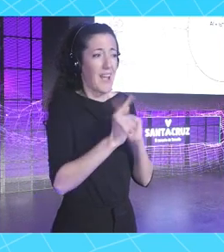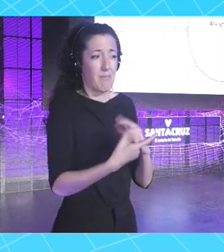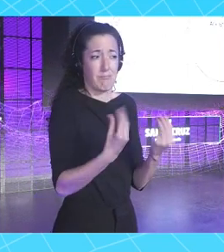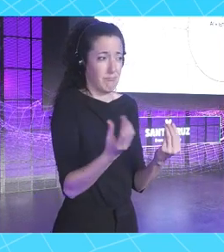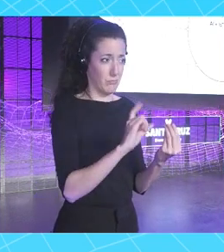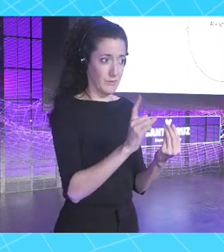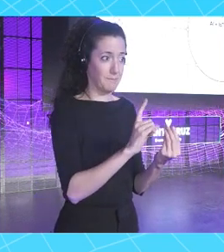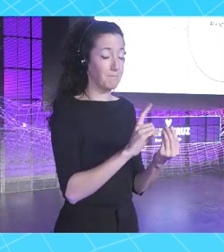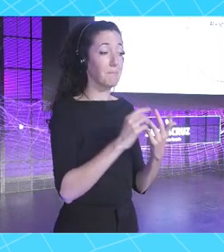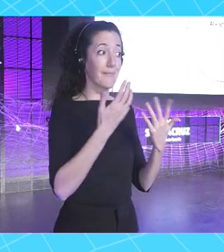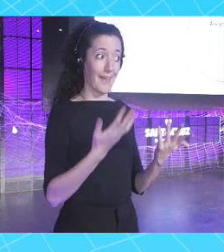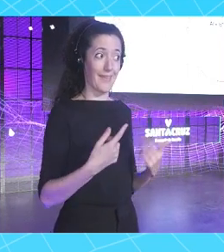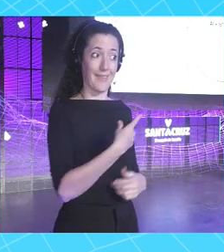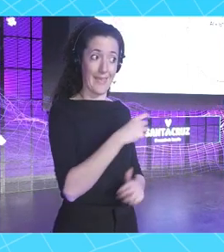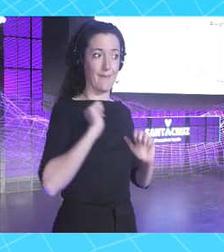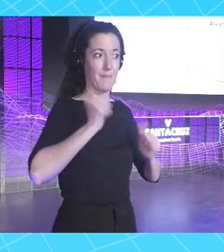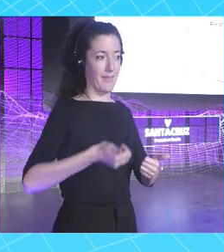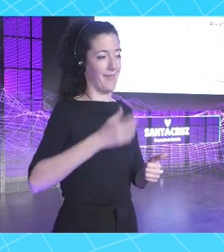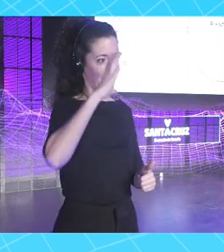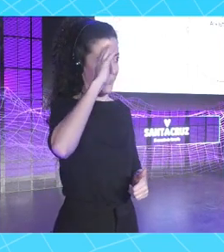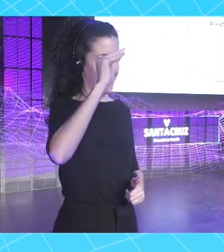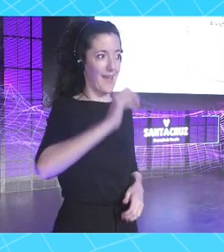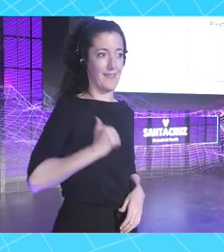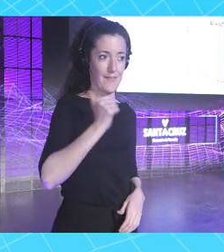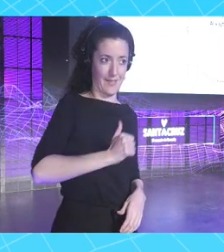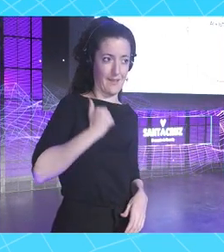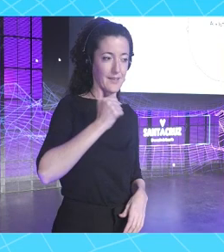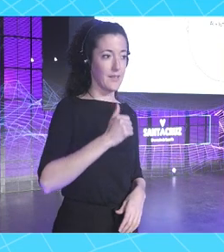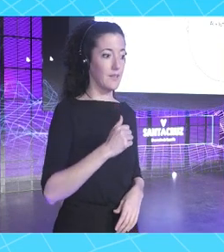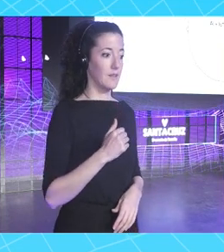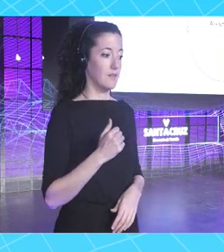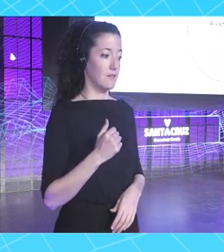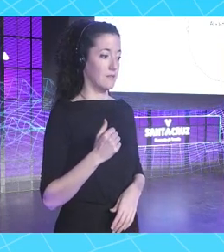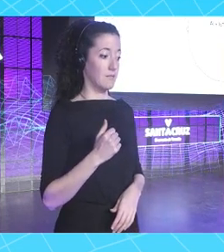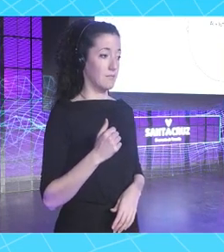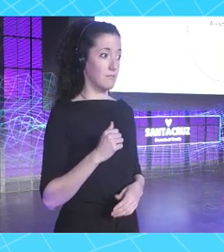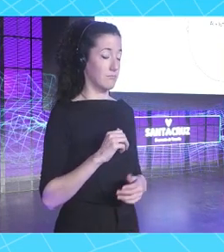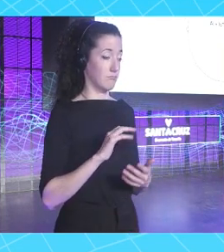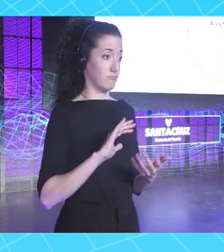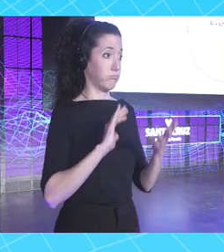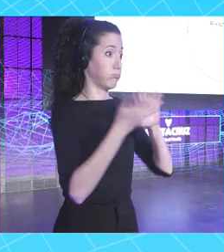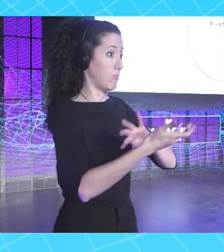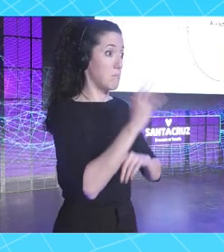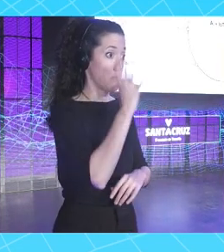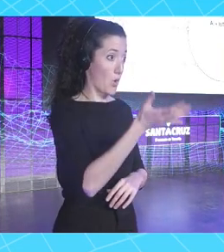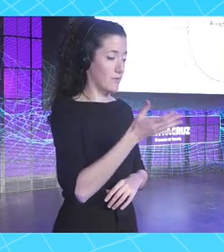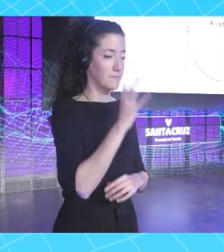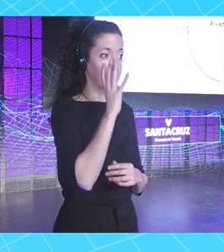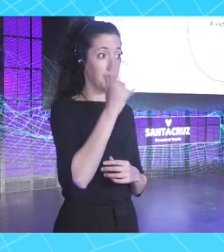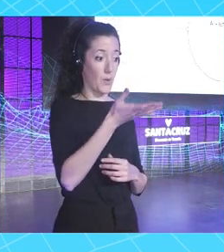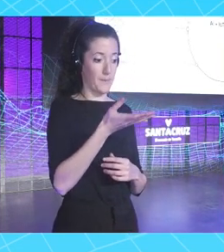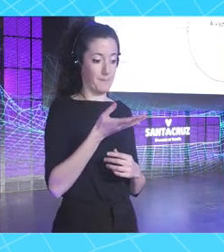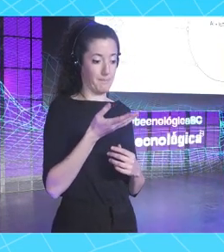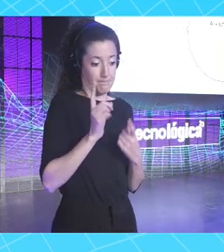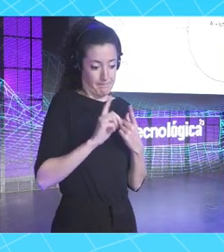artificial y esto revoluciona de dos maneras uno que como desde el punto de vista de la tecnología